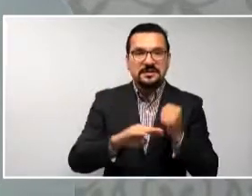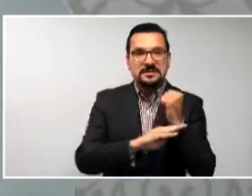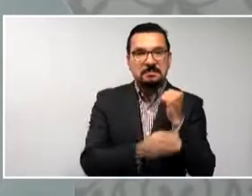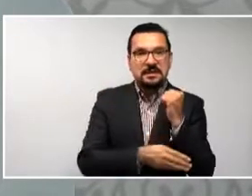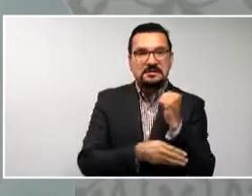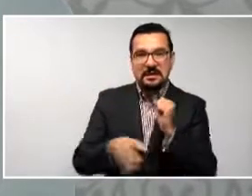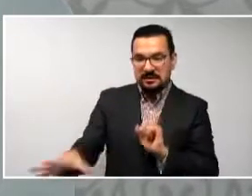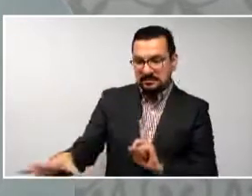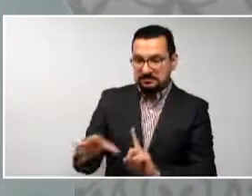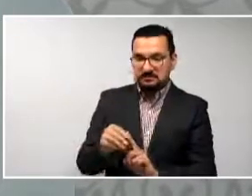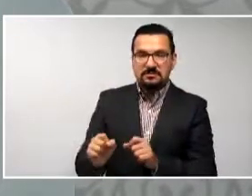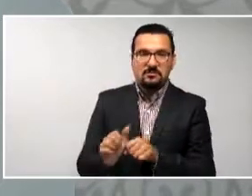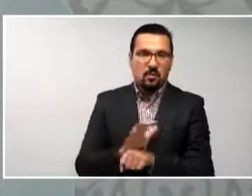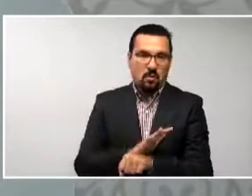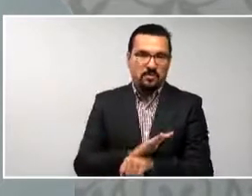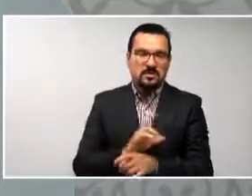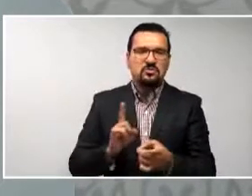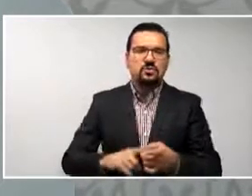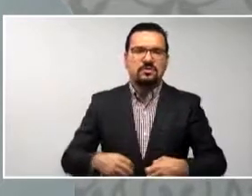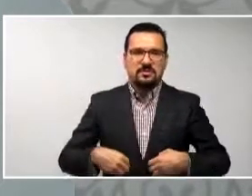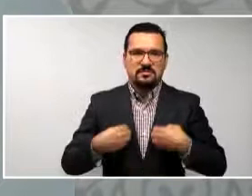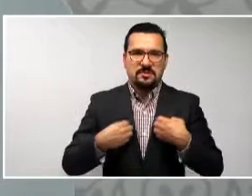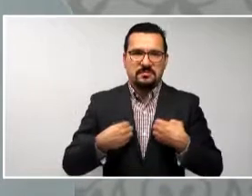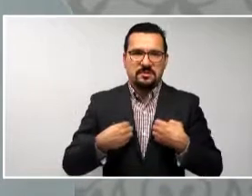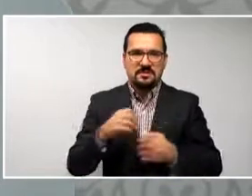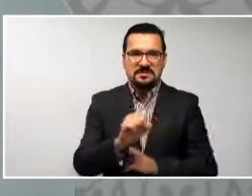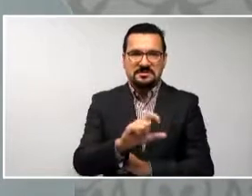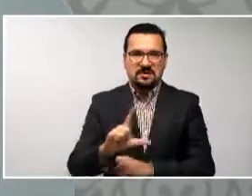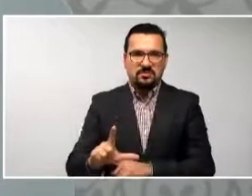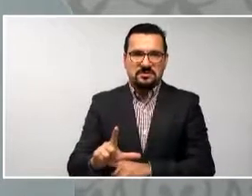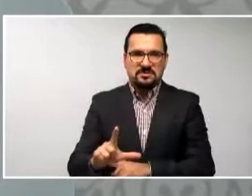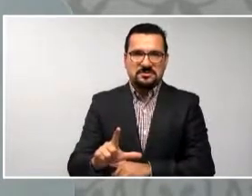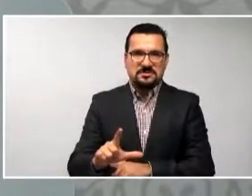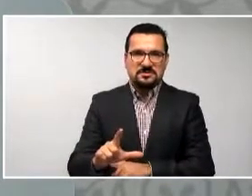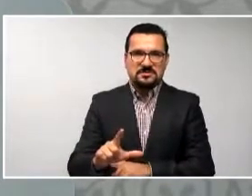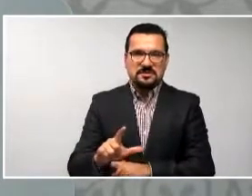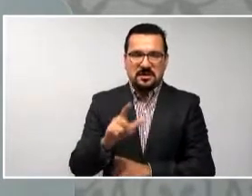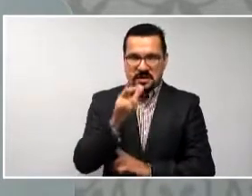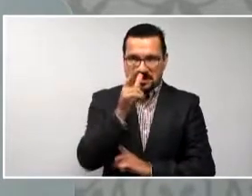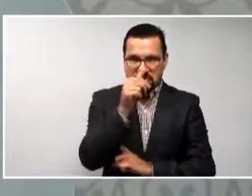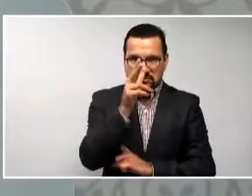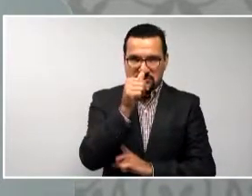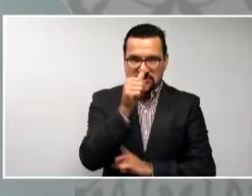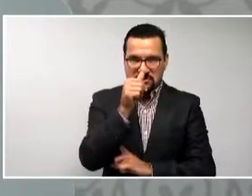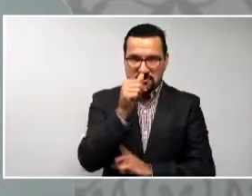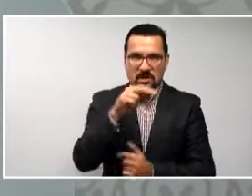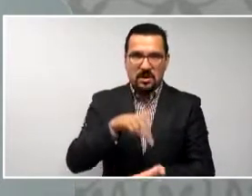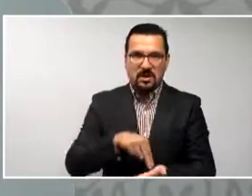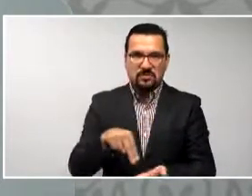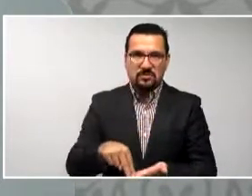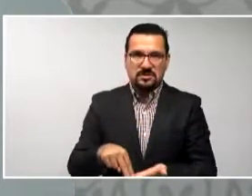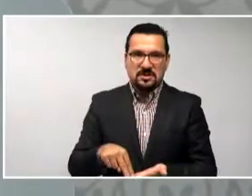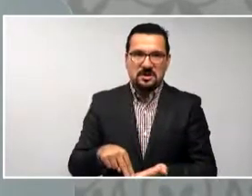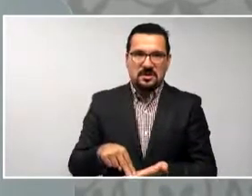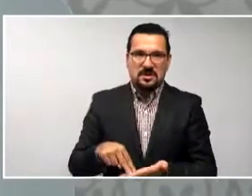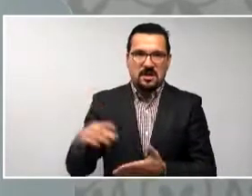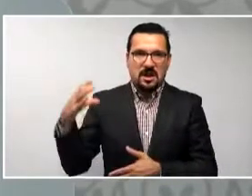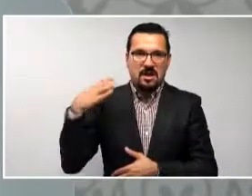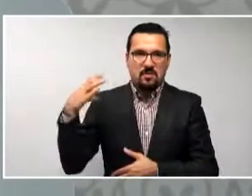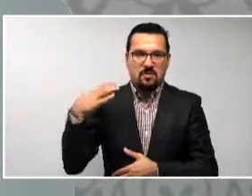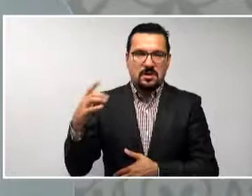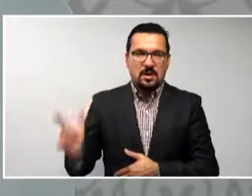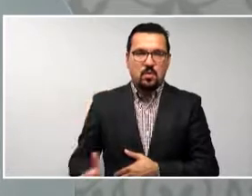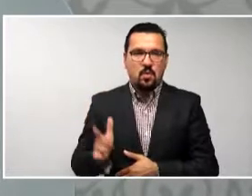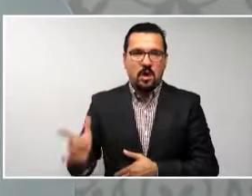embarazadas residentes de san luís río colorado hermosillo nacozari caborca y